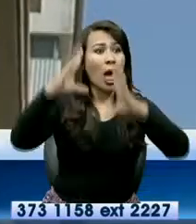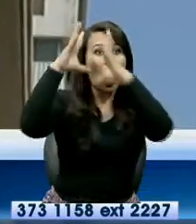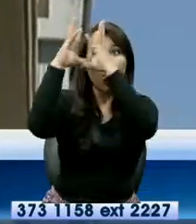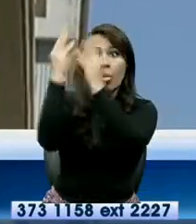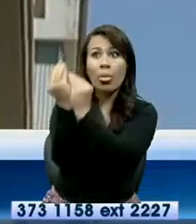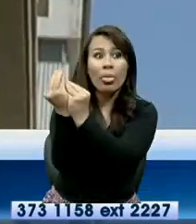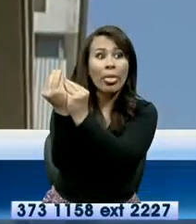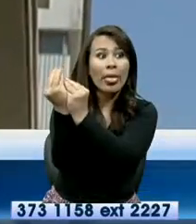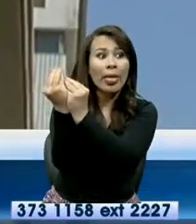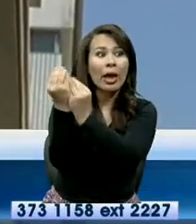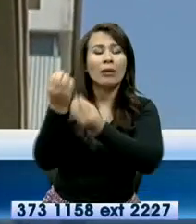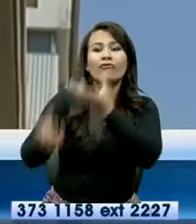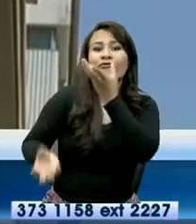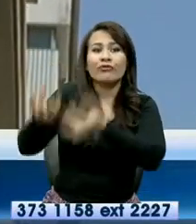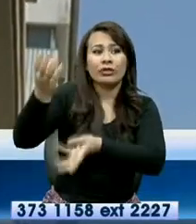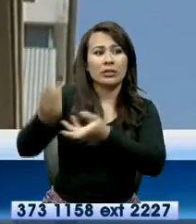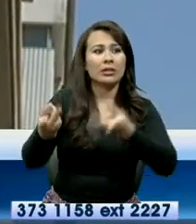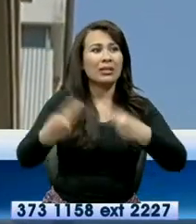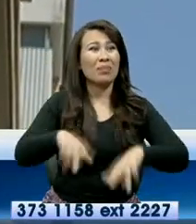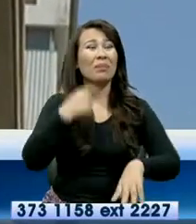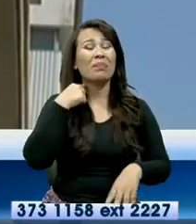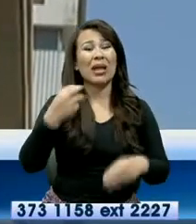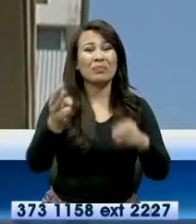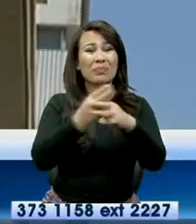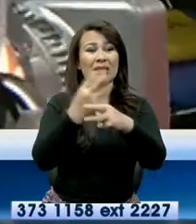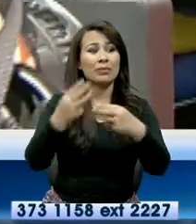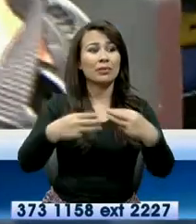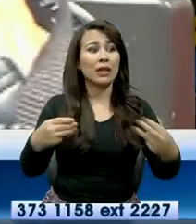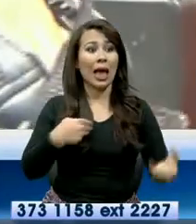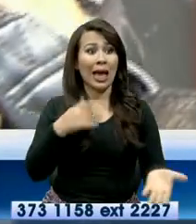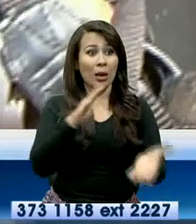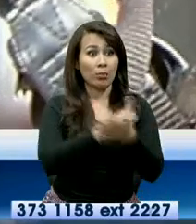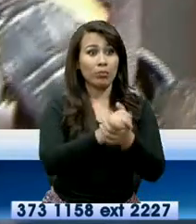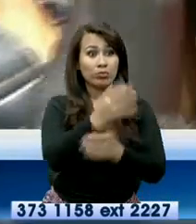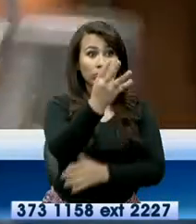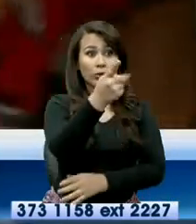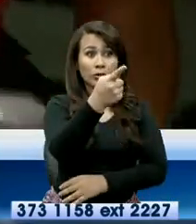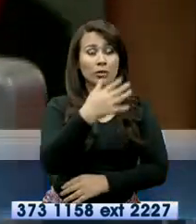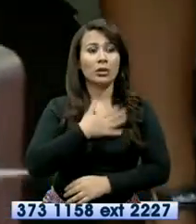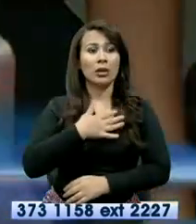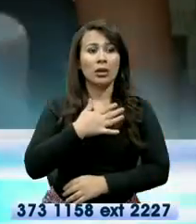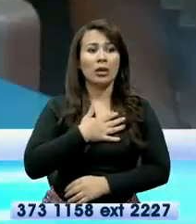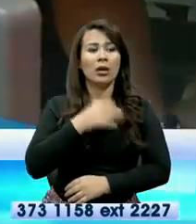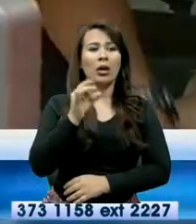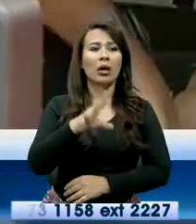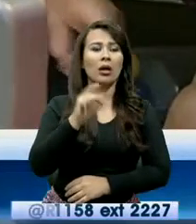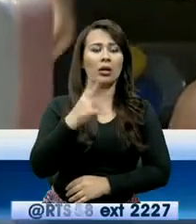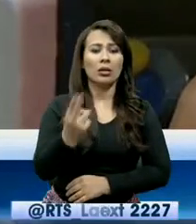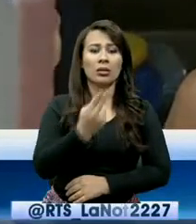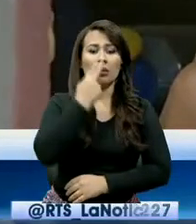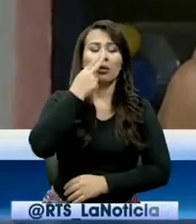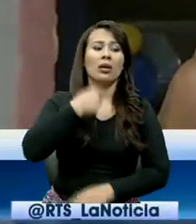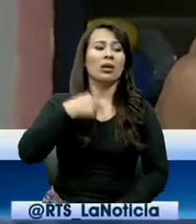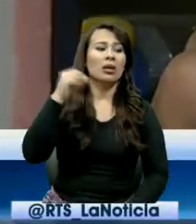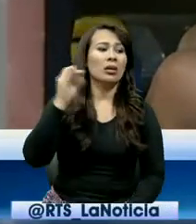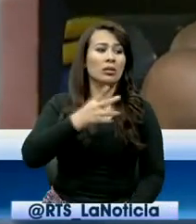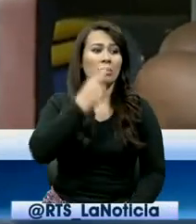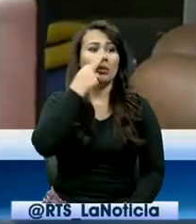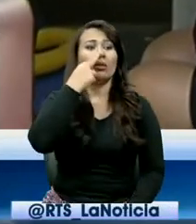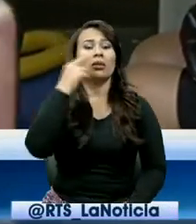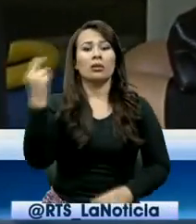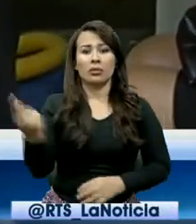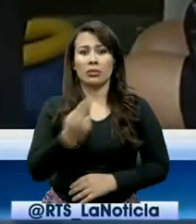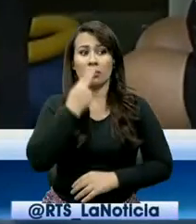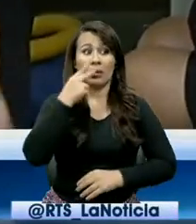fuego. Además de las pérdidas materiales, la esposa del propietario tuvo una molestia respiratoria por la emanación de